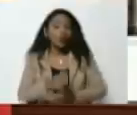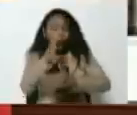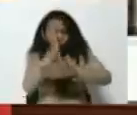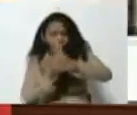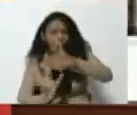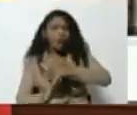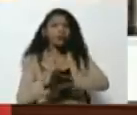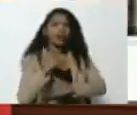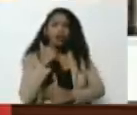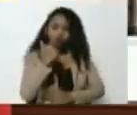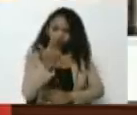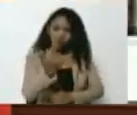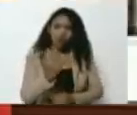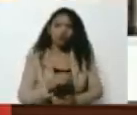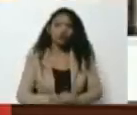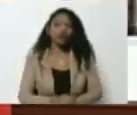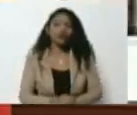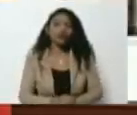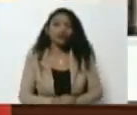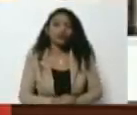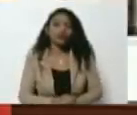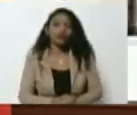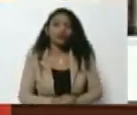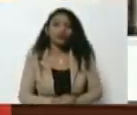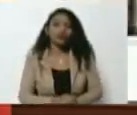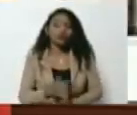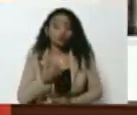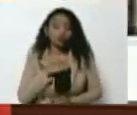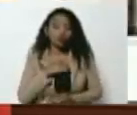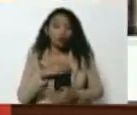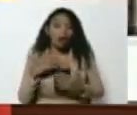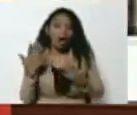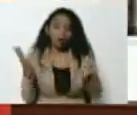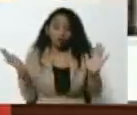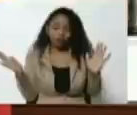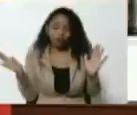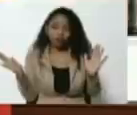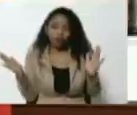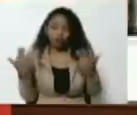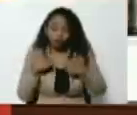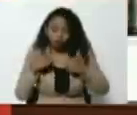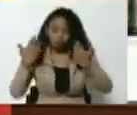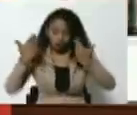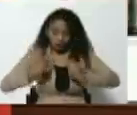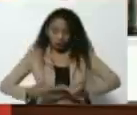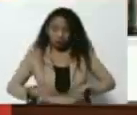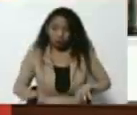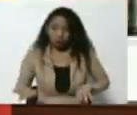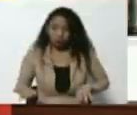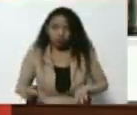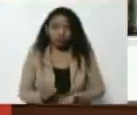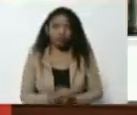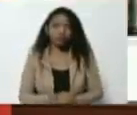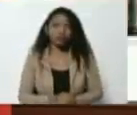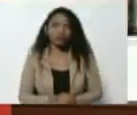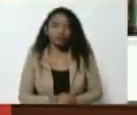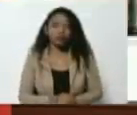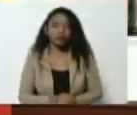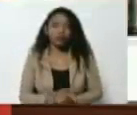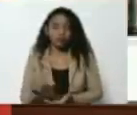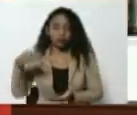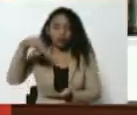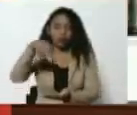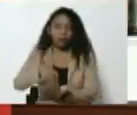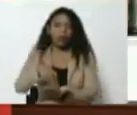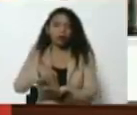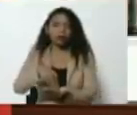humildemente, lo digo humildemente, aquí estamos pues, humildemente, de pie,